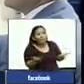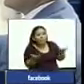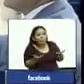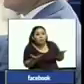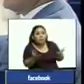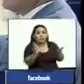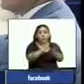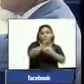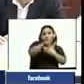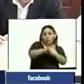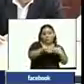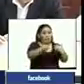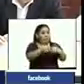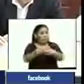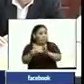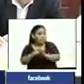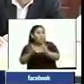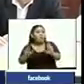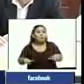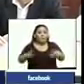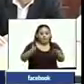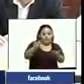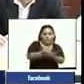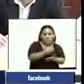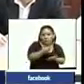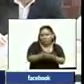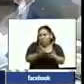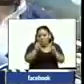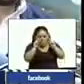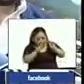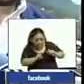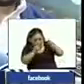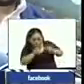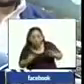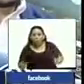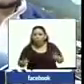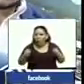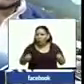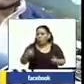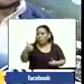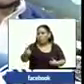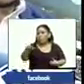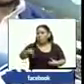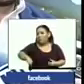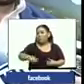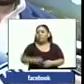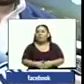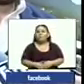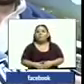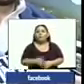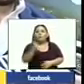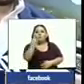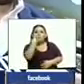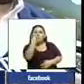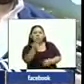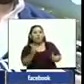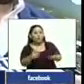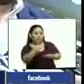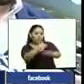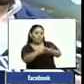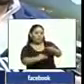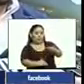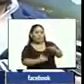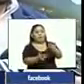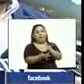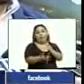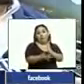ejecución de estos proyectos para el estudio de factibilidad. Es articular qué es lo que viene contenido técnico y